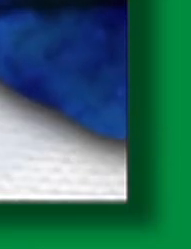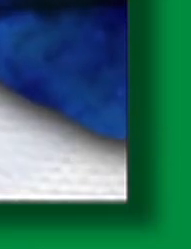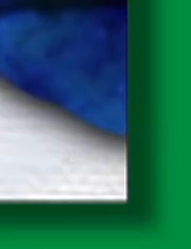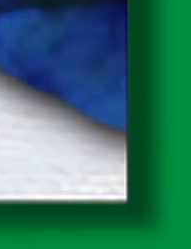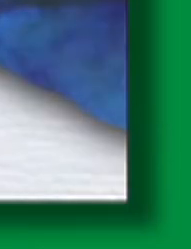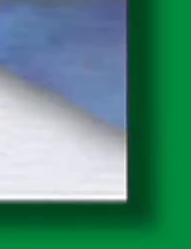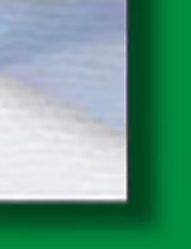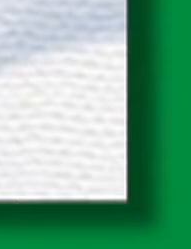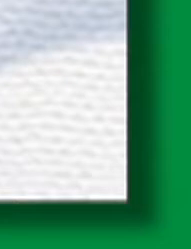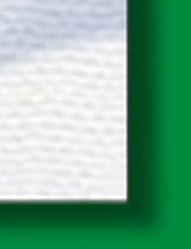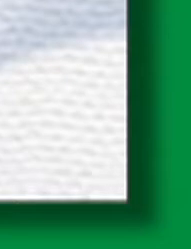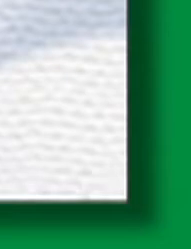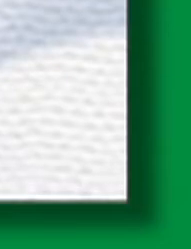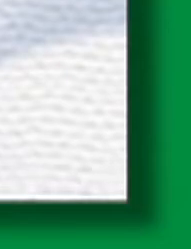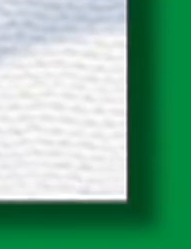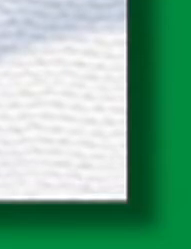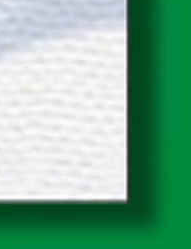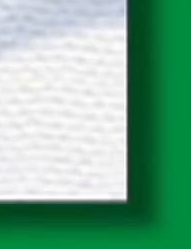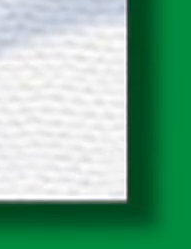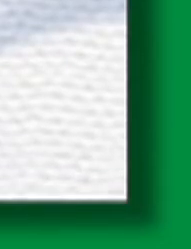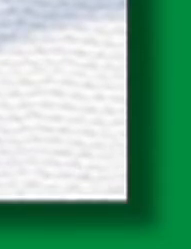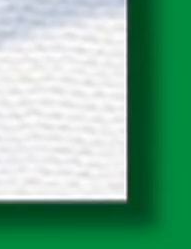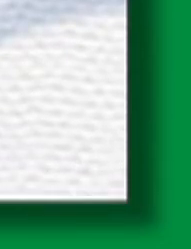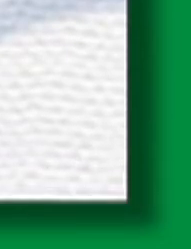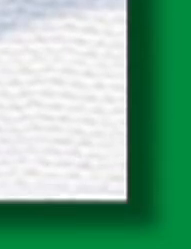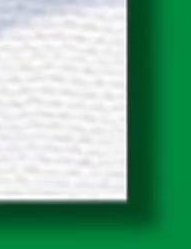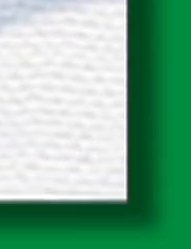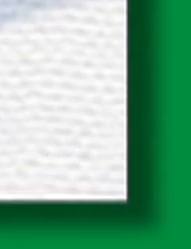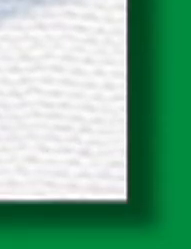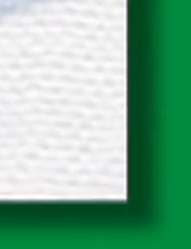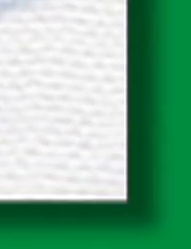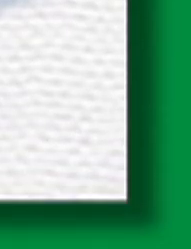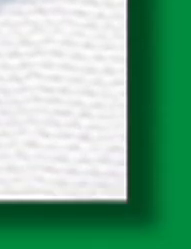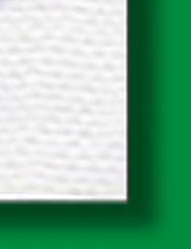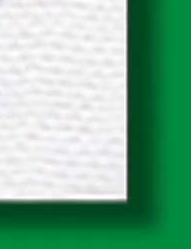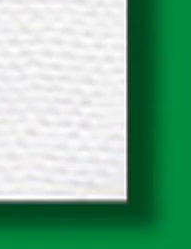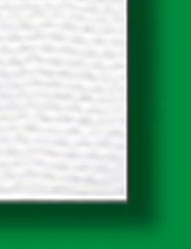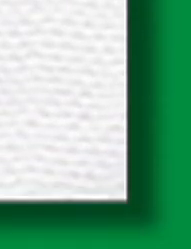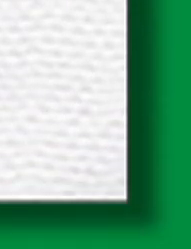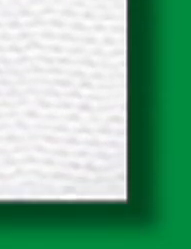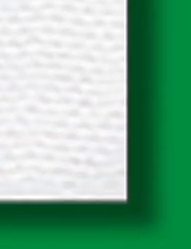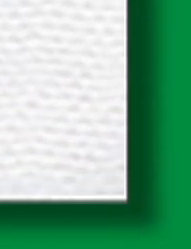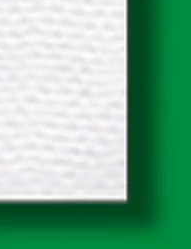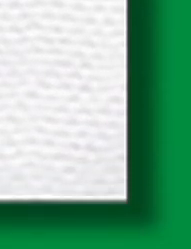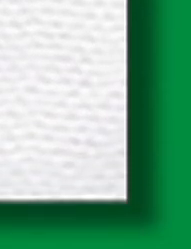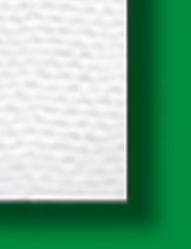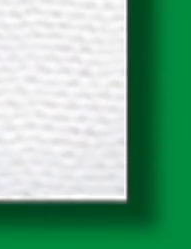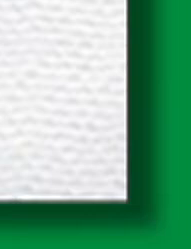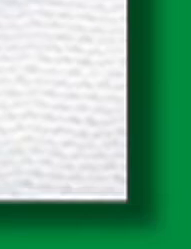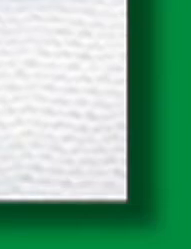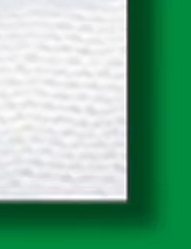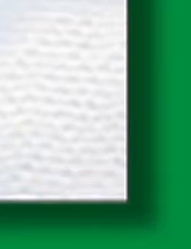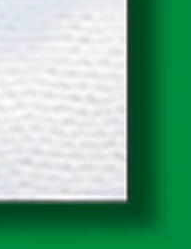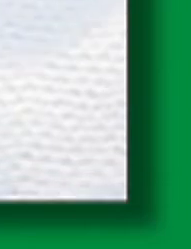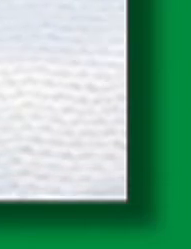Cuenta de a una, cuenta hasta 10 y